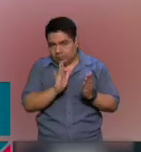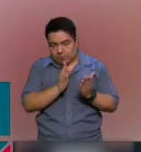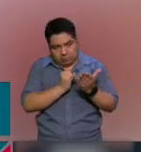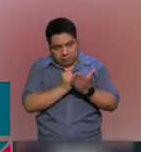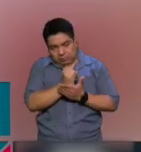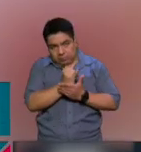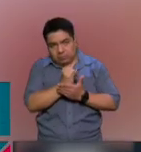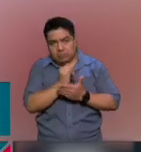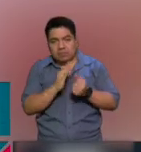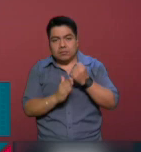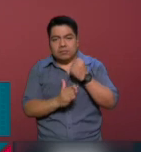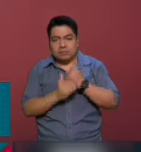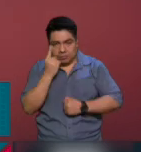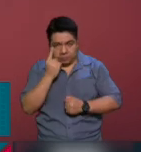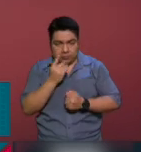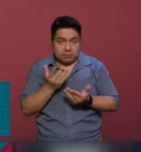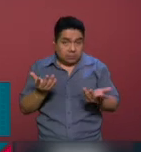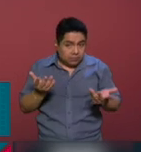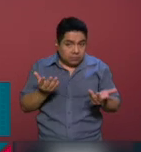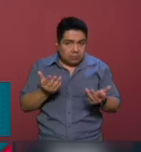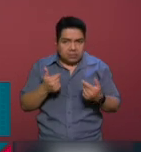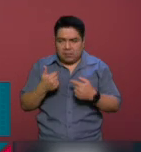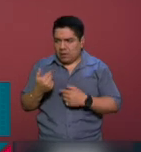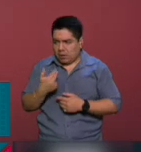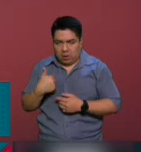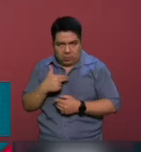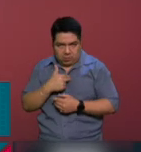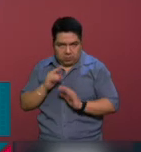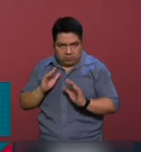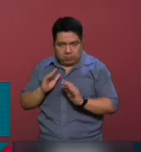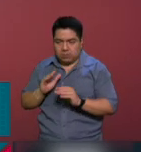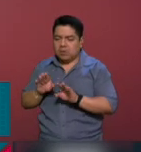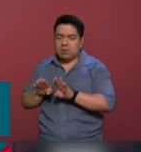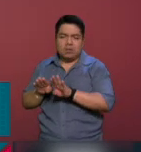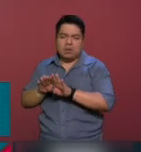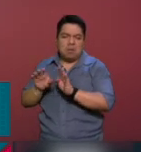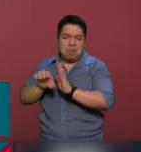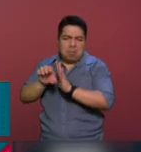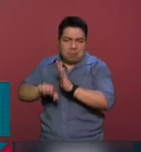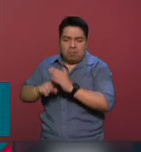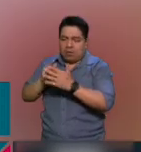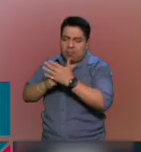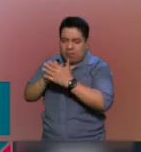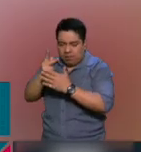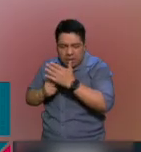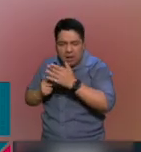porque aunque a nosotros nos toque elaborar una parte